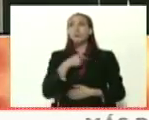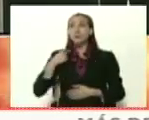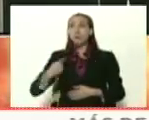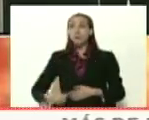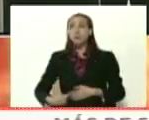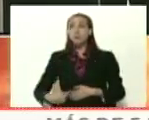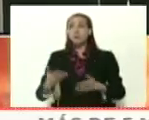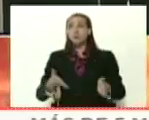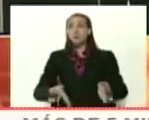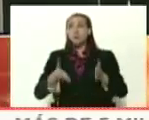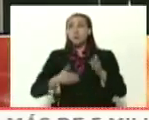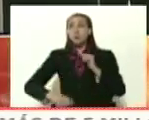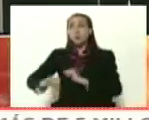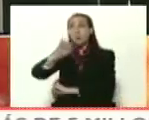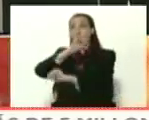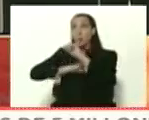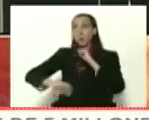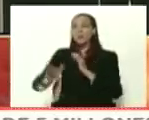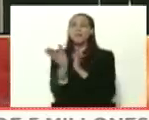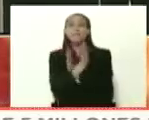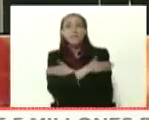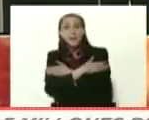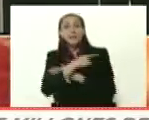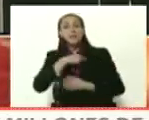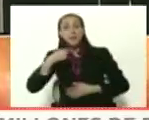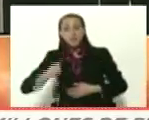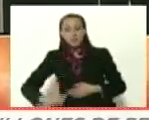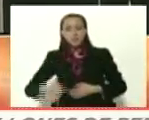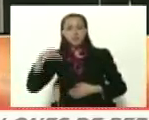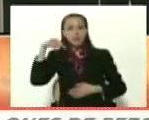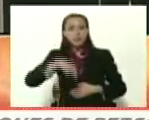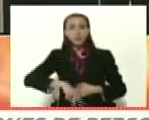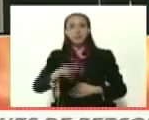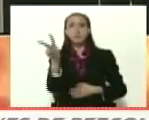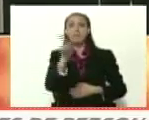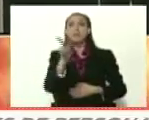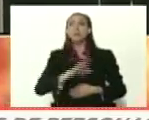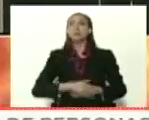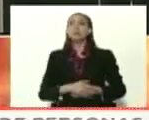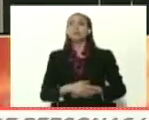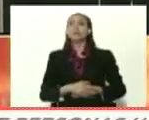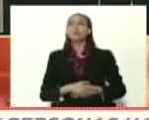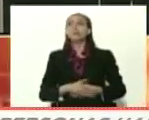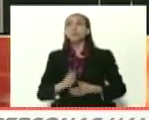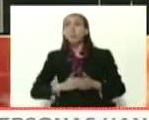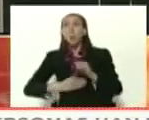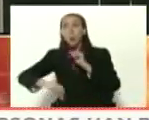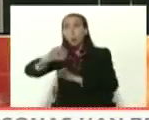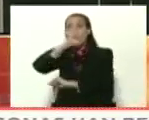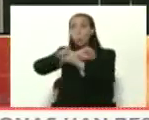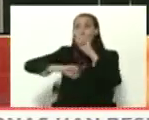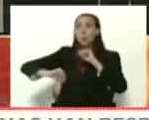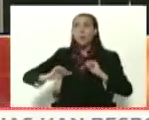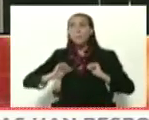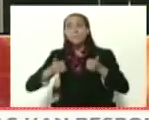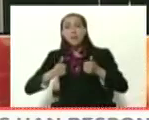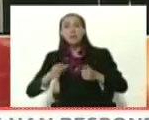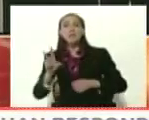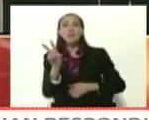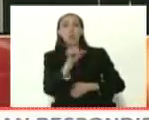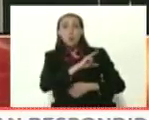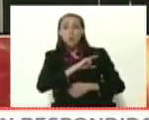está ganando esta batalla. Le hemos felicitado desde Venezuela porque ha dado una dura batalla desde el mes de enero